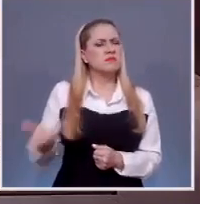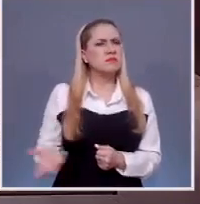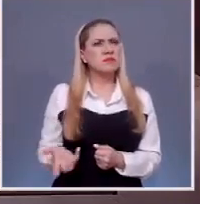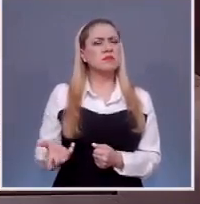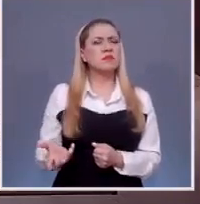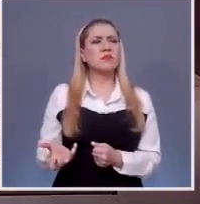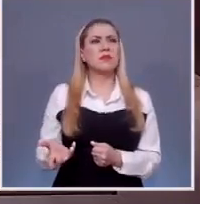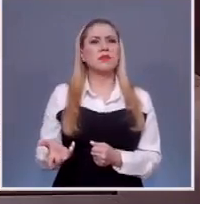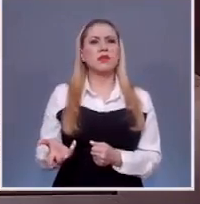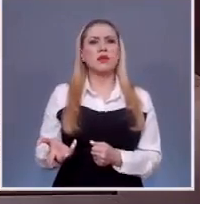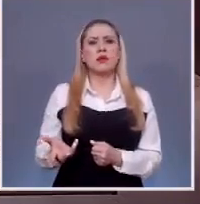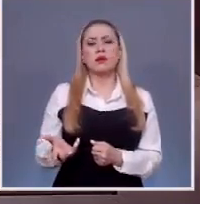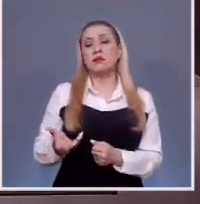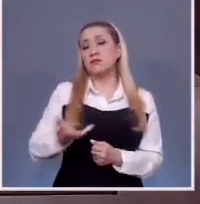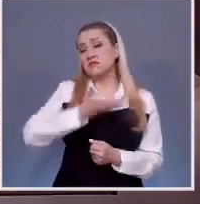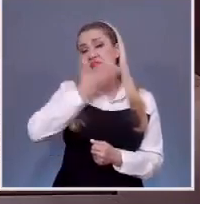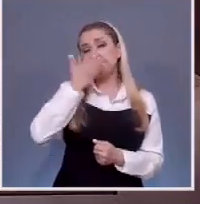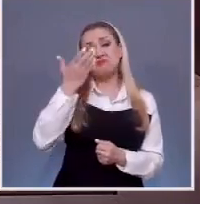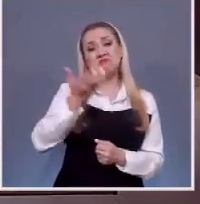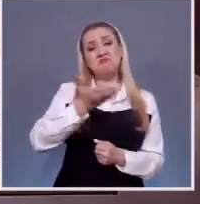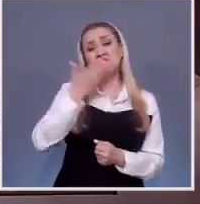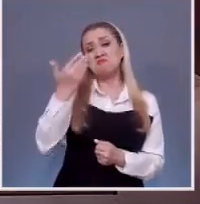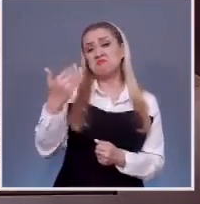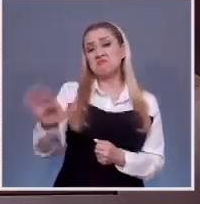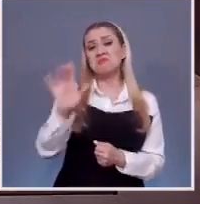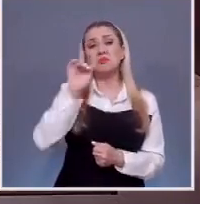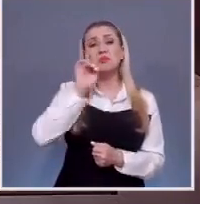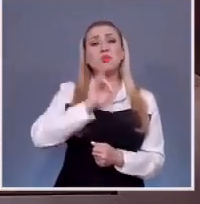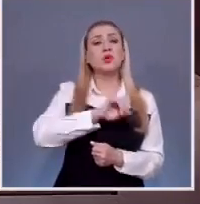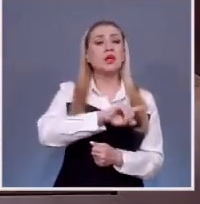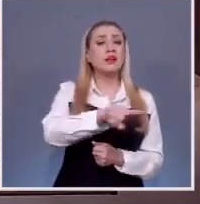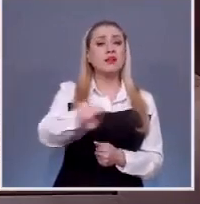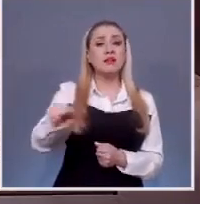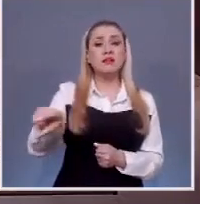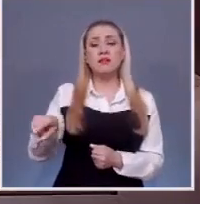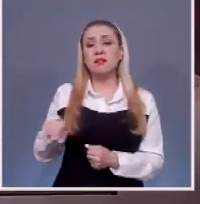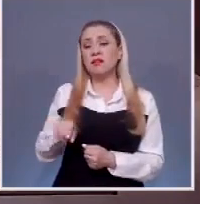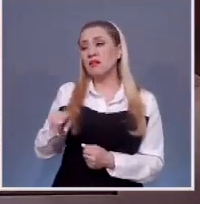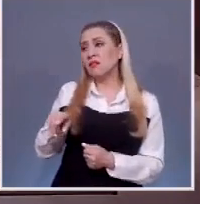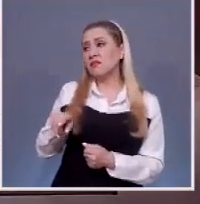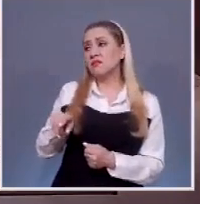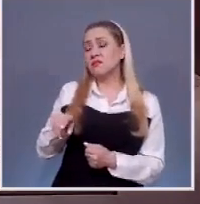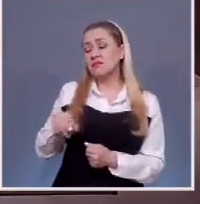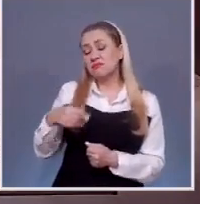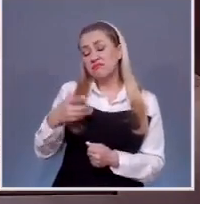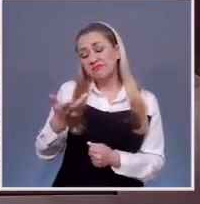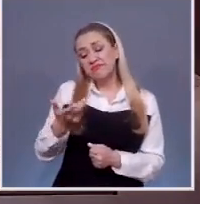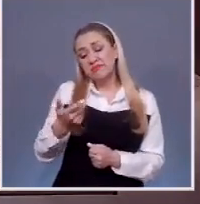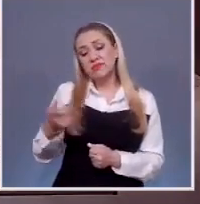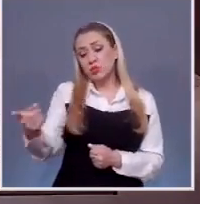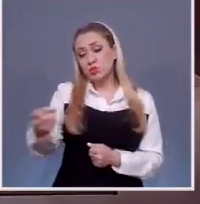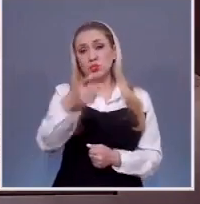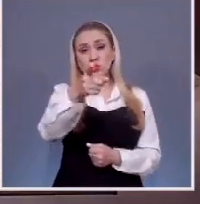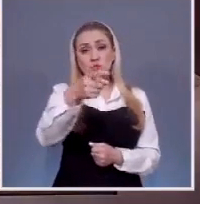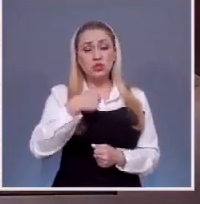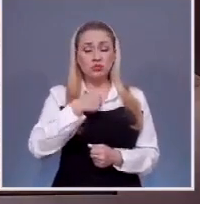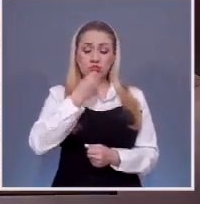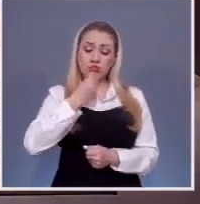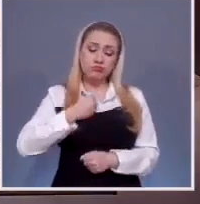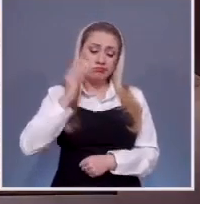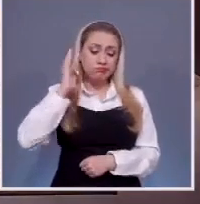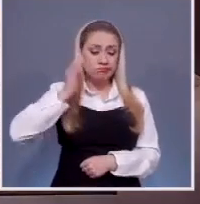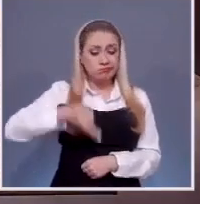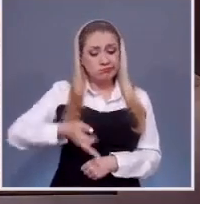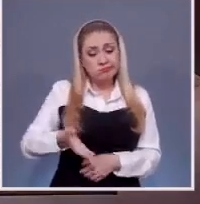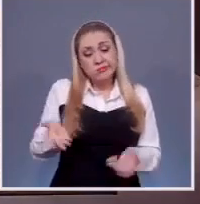todo normalizado o de que las propias mujeres lo aceptamos, ¿no? Estamos ante un hecho de violencia y uno dice, bueno, con que mi hijo